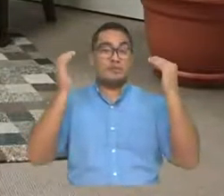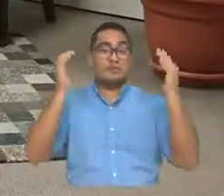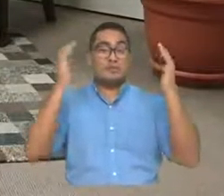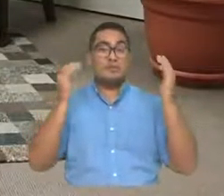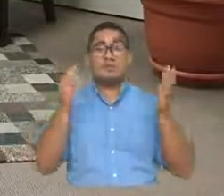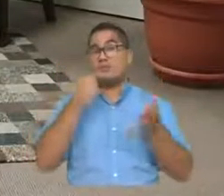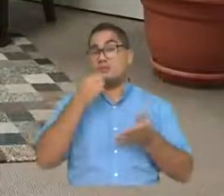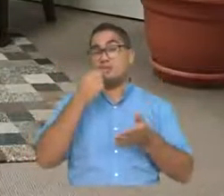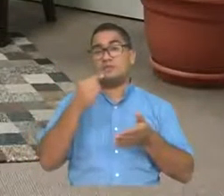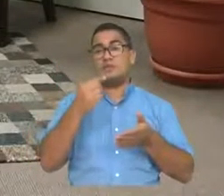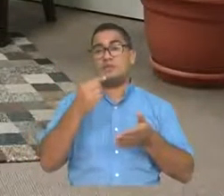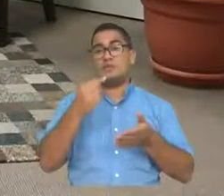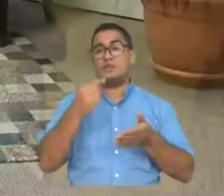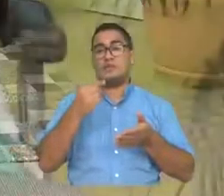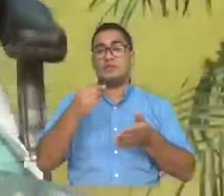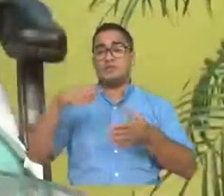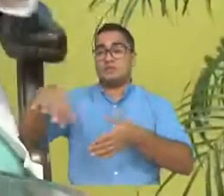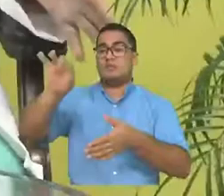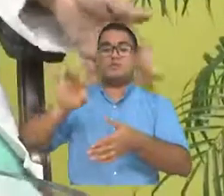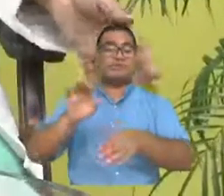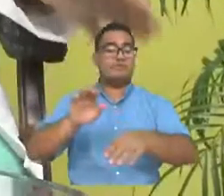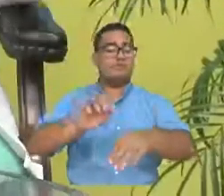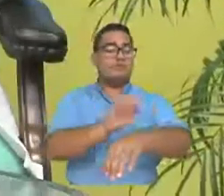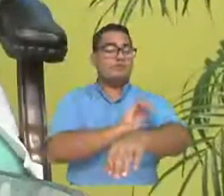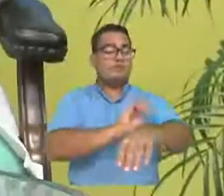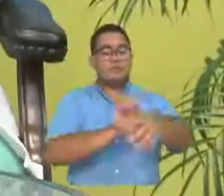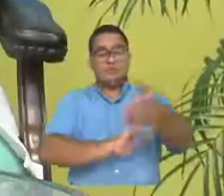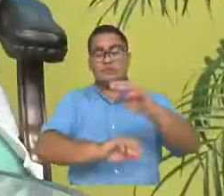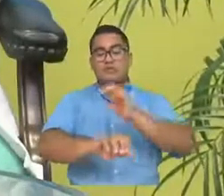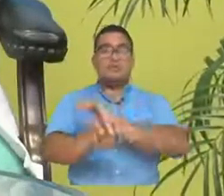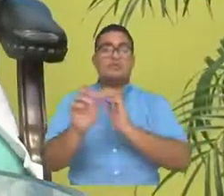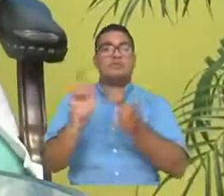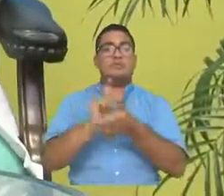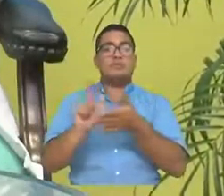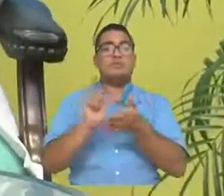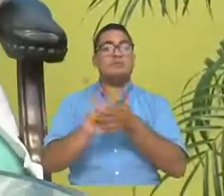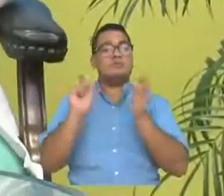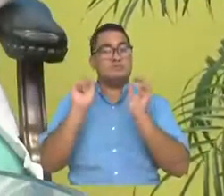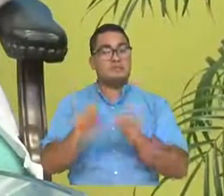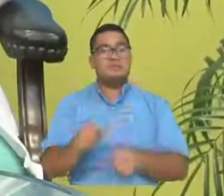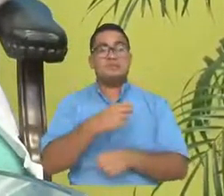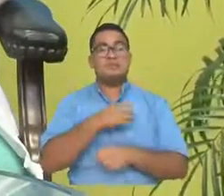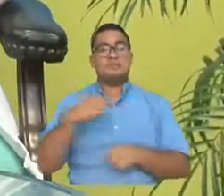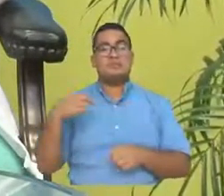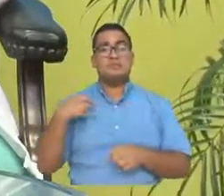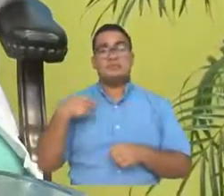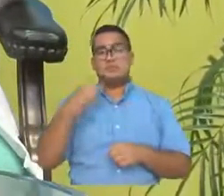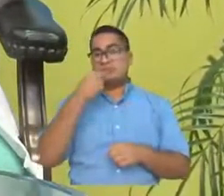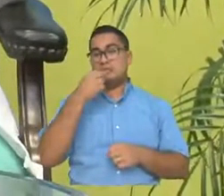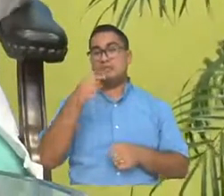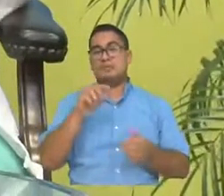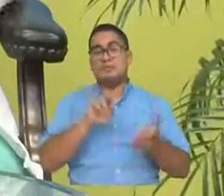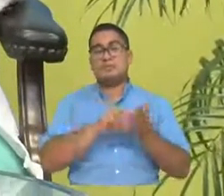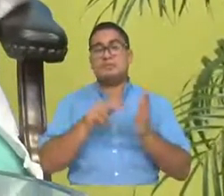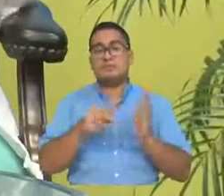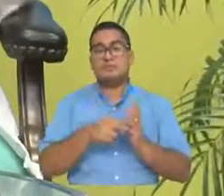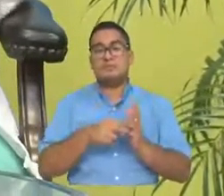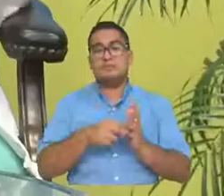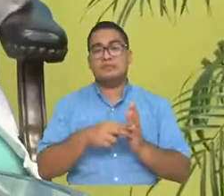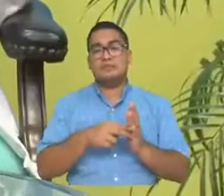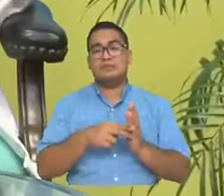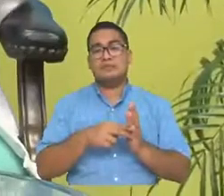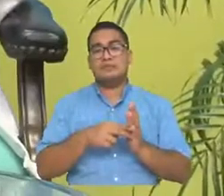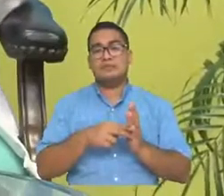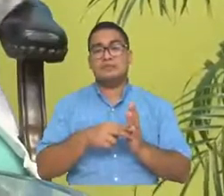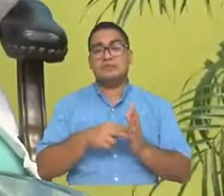ropa una vez llegar a la casa, ¿eh? Antes no. Si antes no lo hacías. Por eso antes se transmitían muchas enfermedades, sí, de gastrointestinales, por ejemplo.